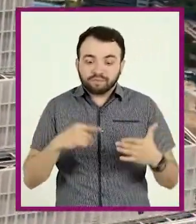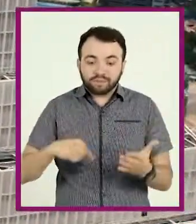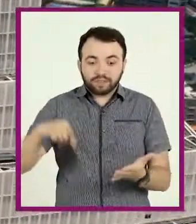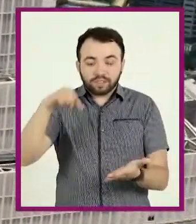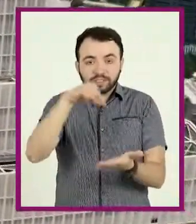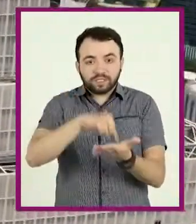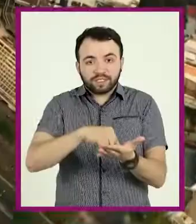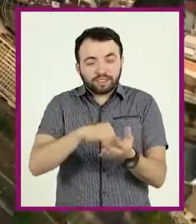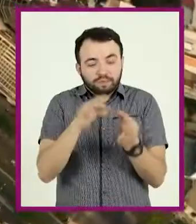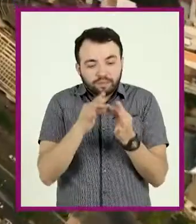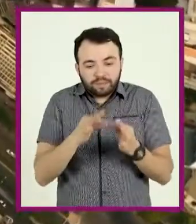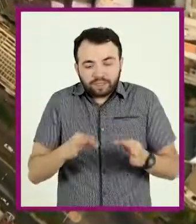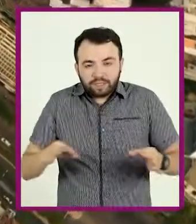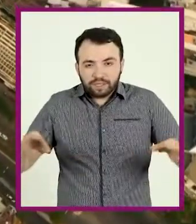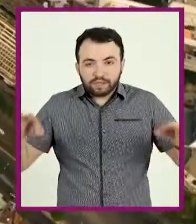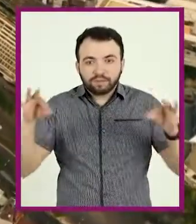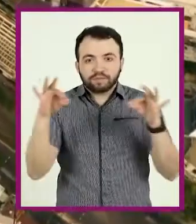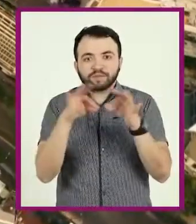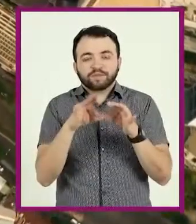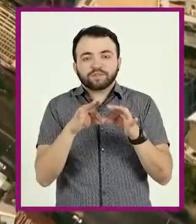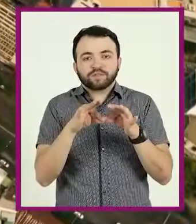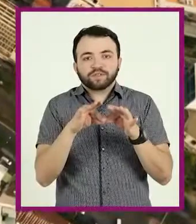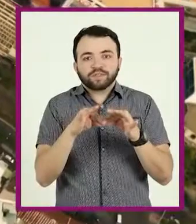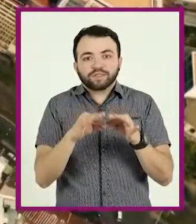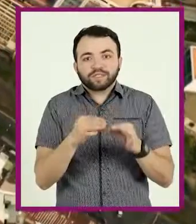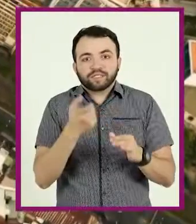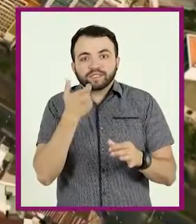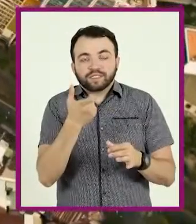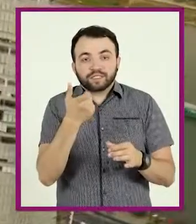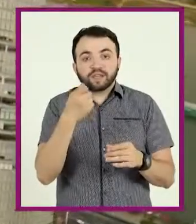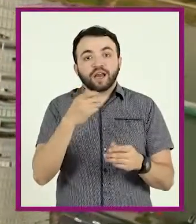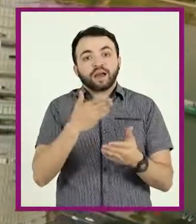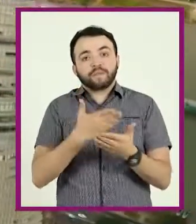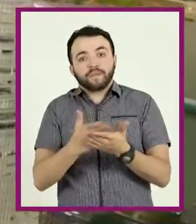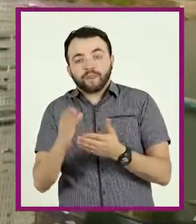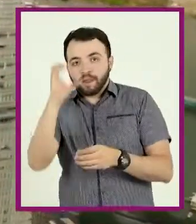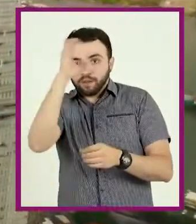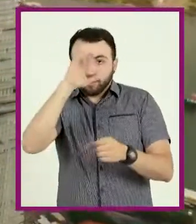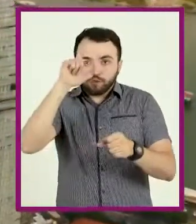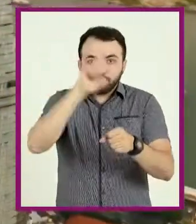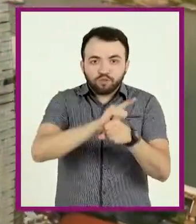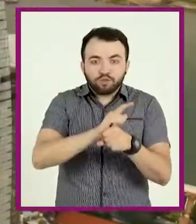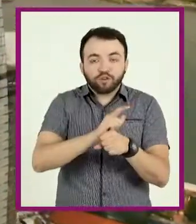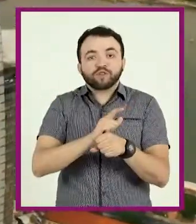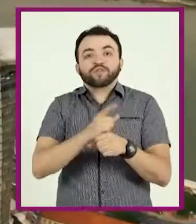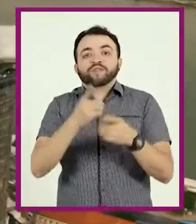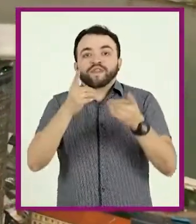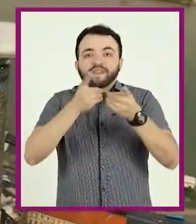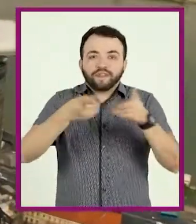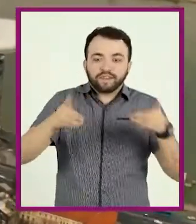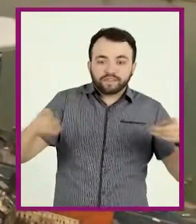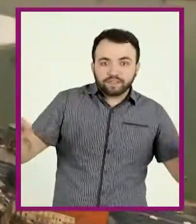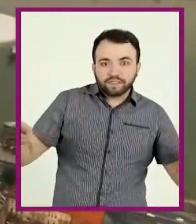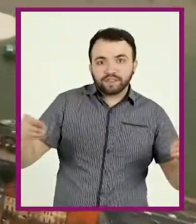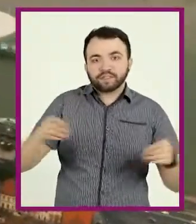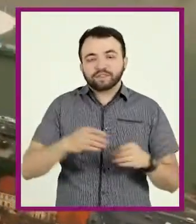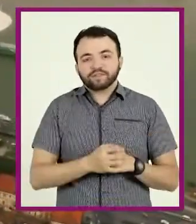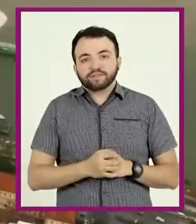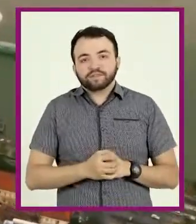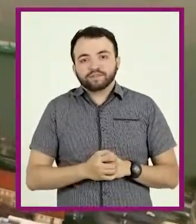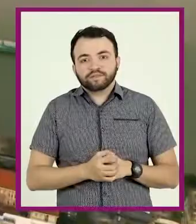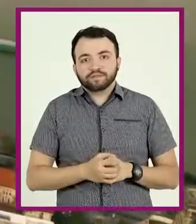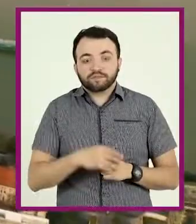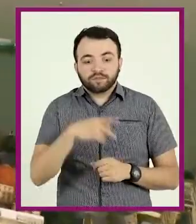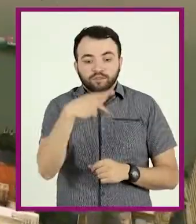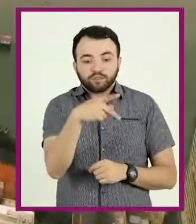de habitantes. Es el núcleo económico y financiero y juega un papel importante en la cultura y en el